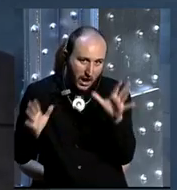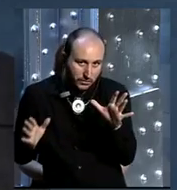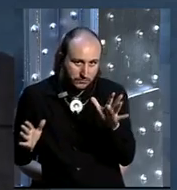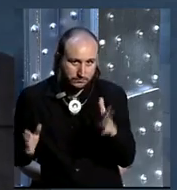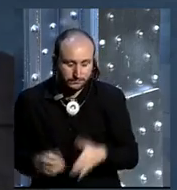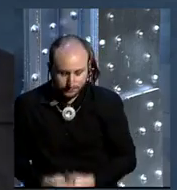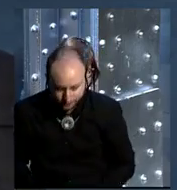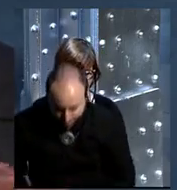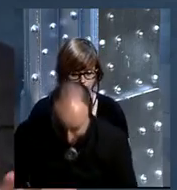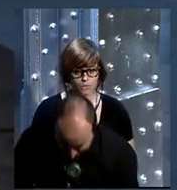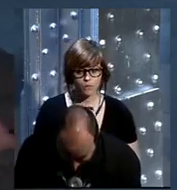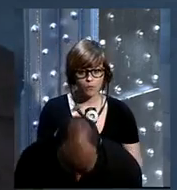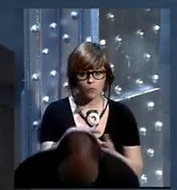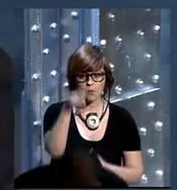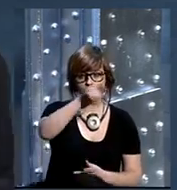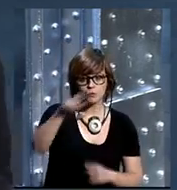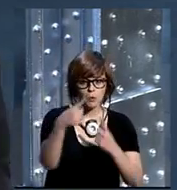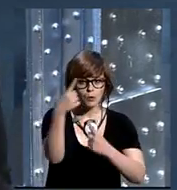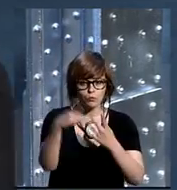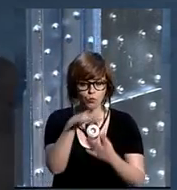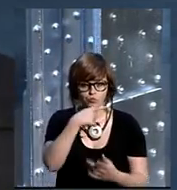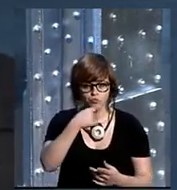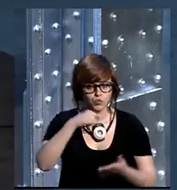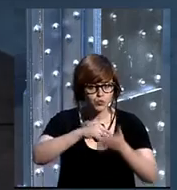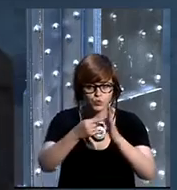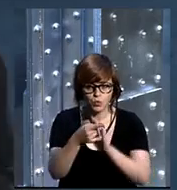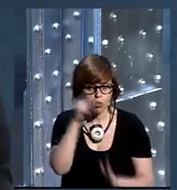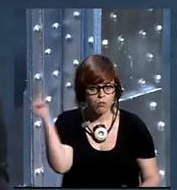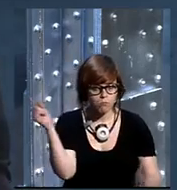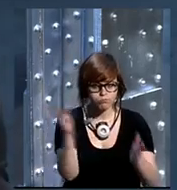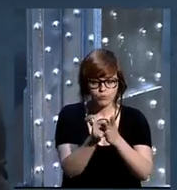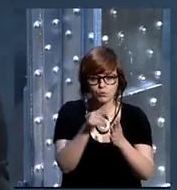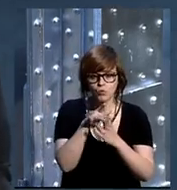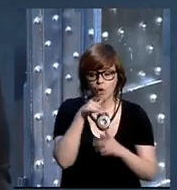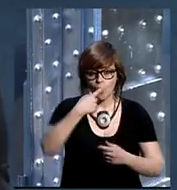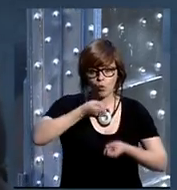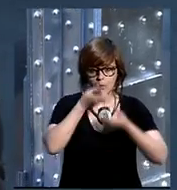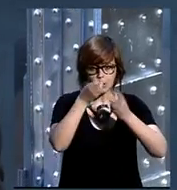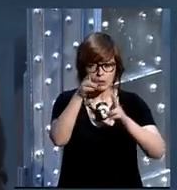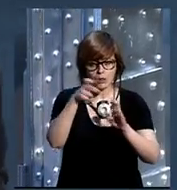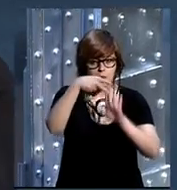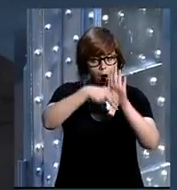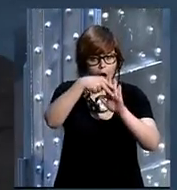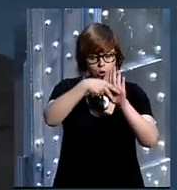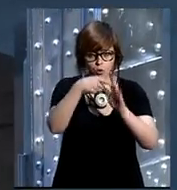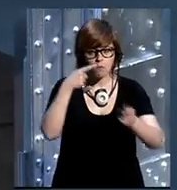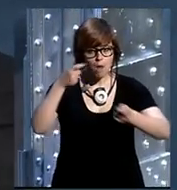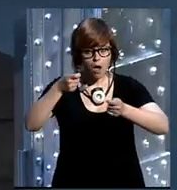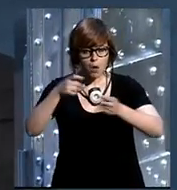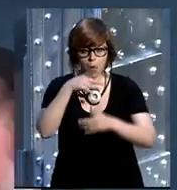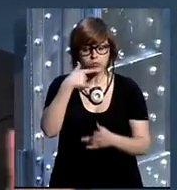que les gustaría tener soluciones muy prescriptivas, y en nuestros comentarios en cuanto a la regulación, y de hecho me gusta mucho cómo la Comisión